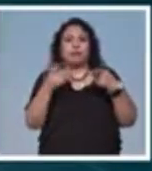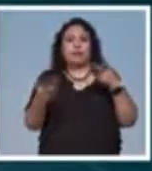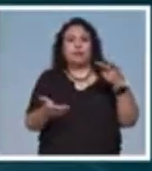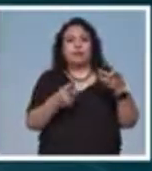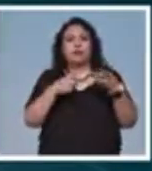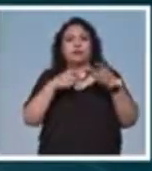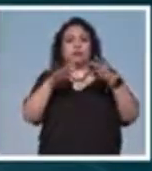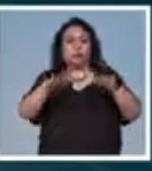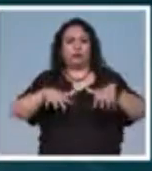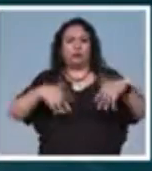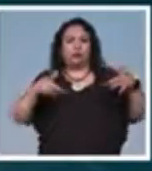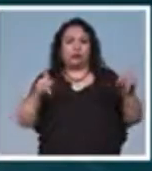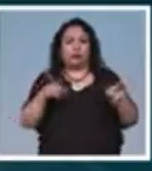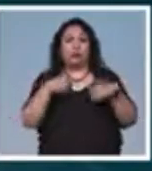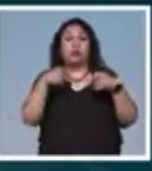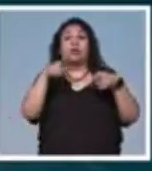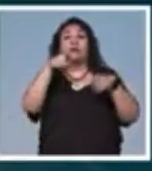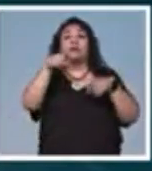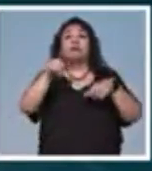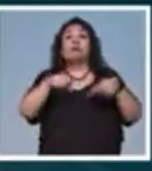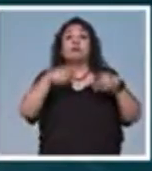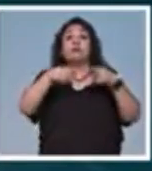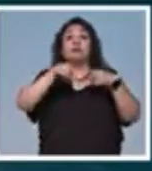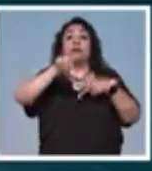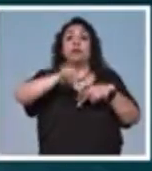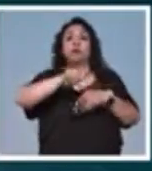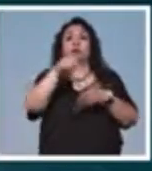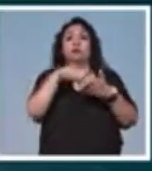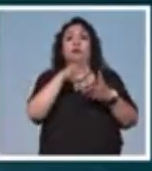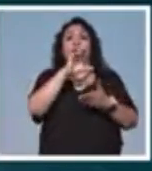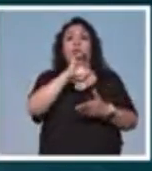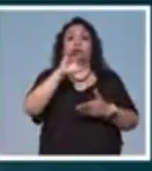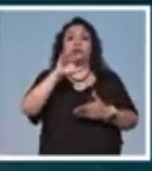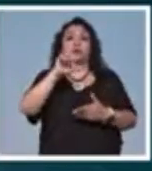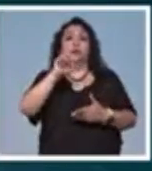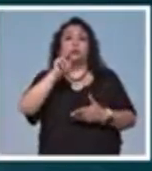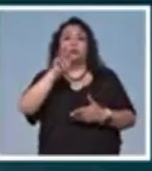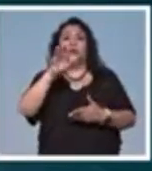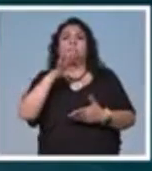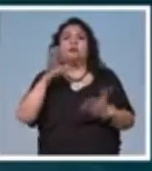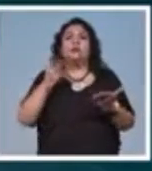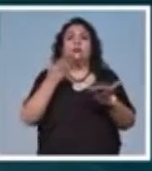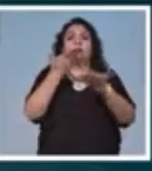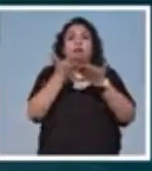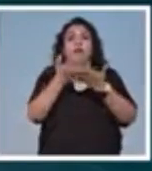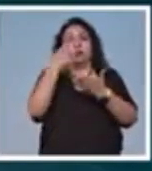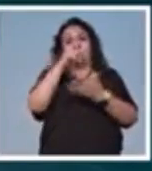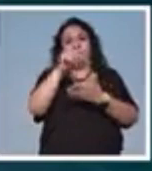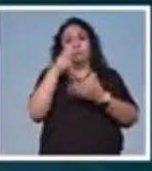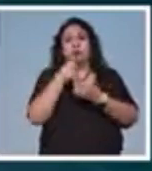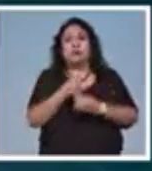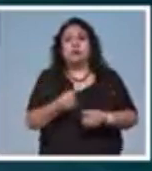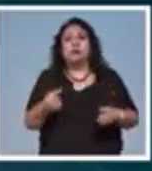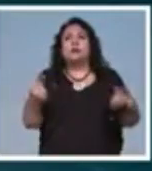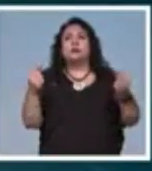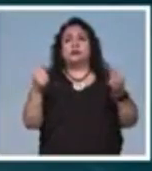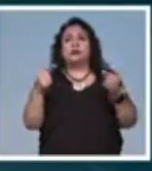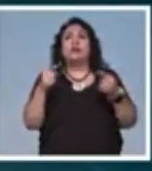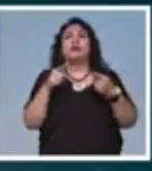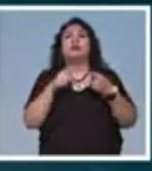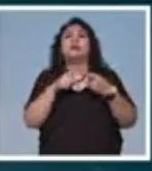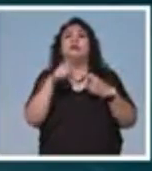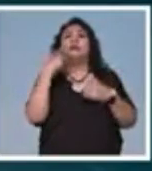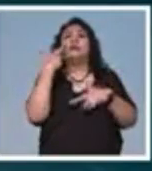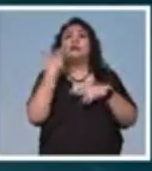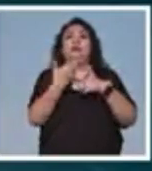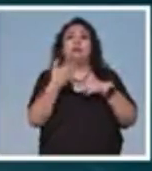y un concierto. Las actividades iniciaron hoy en el Complejo Cultural Los Pinos con la propuesta escénica para niños Gaño Mujillo Ambaro a